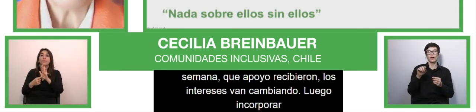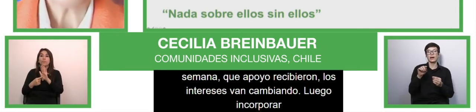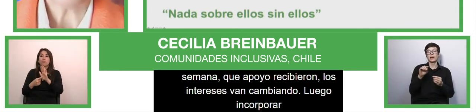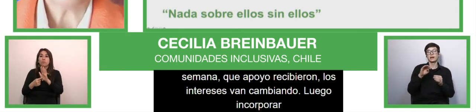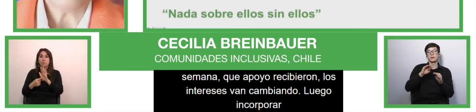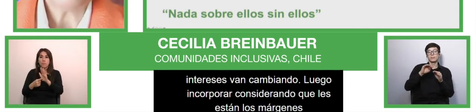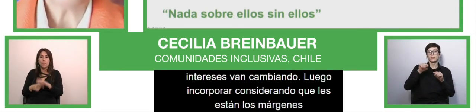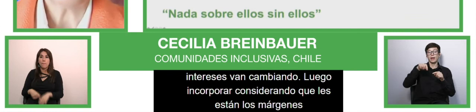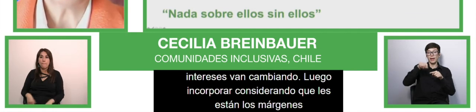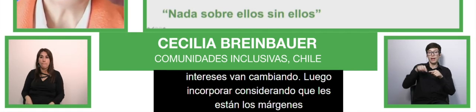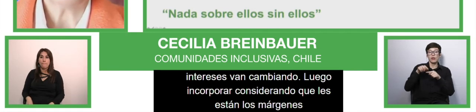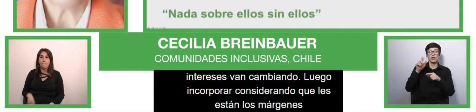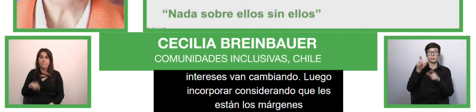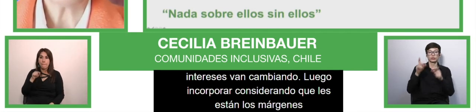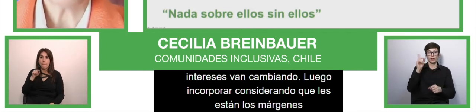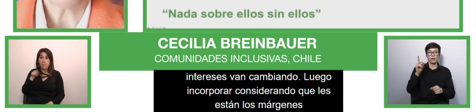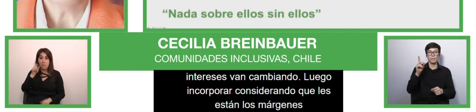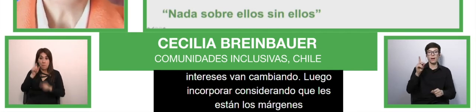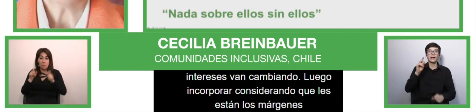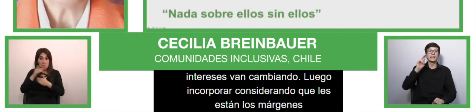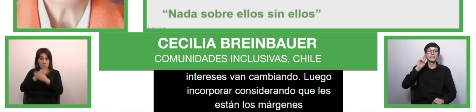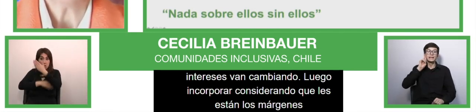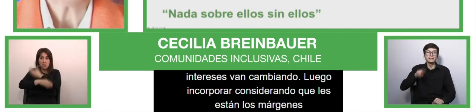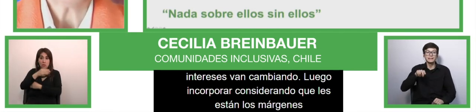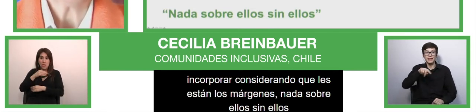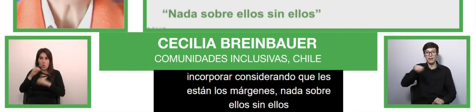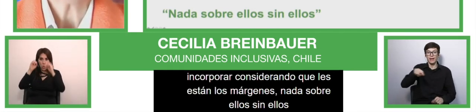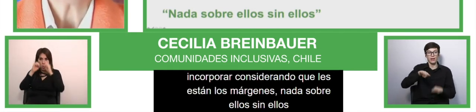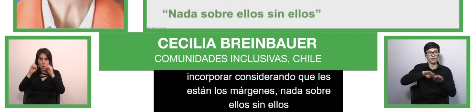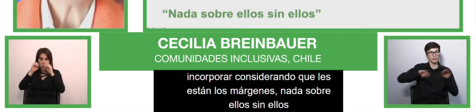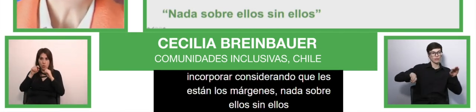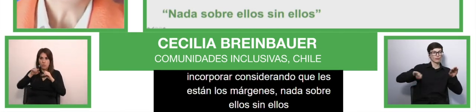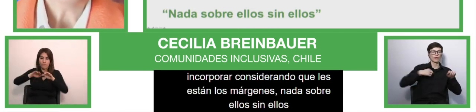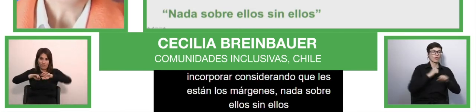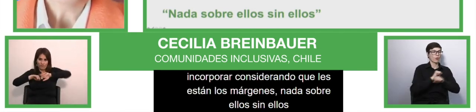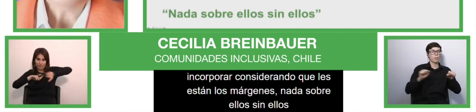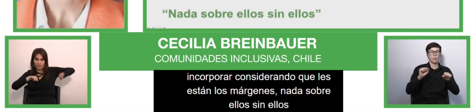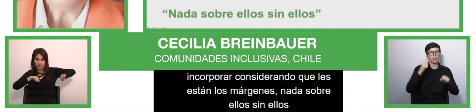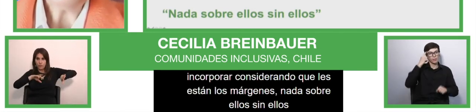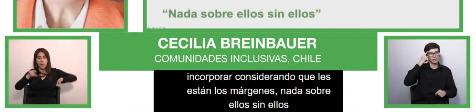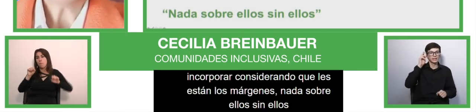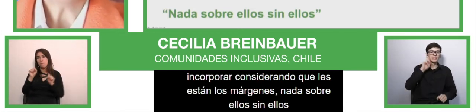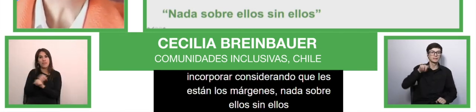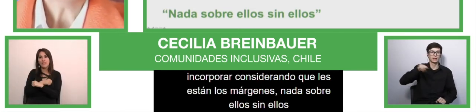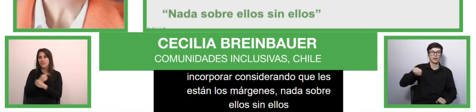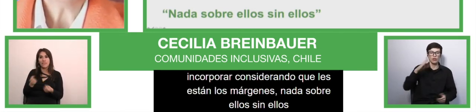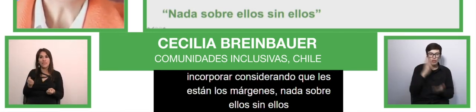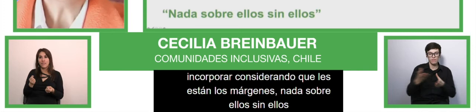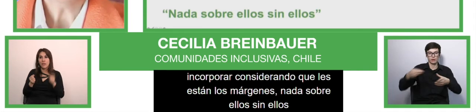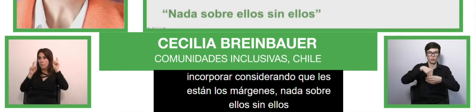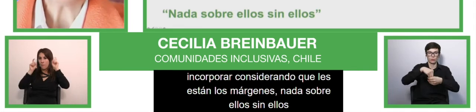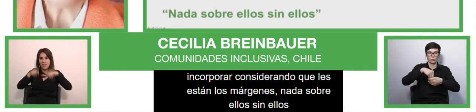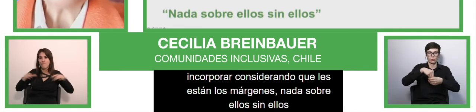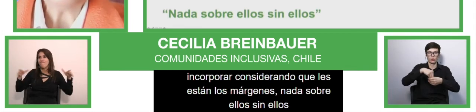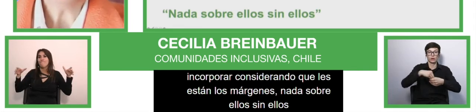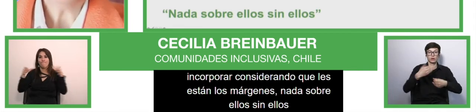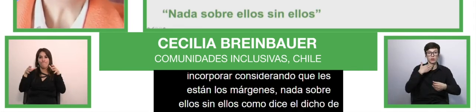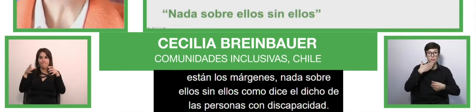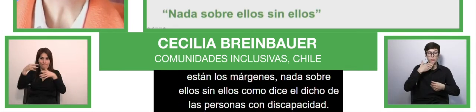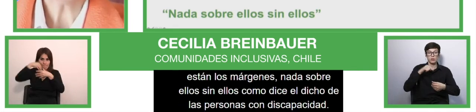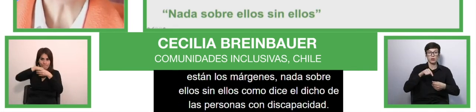como dice el dicho de las personas con discapacidad es la práctica inclusiva